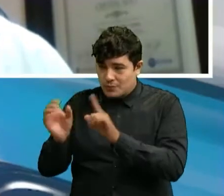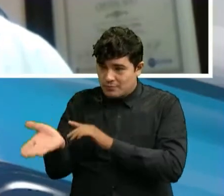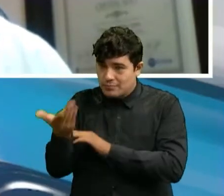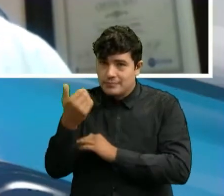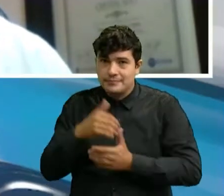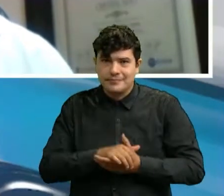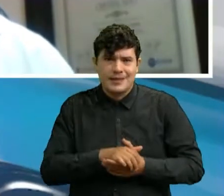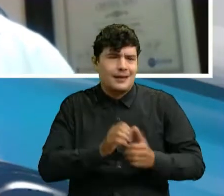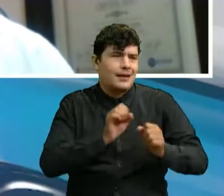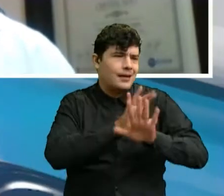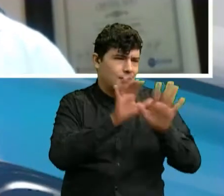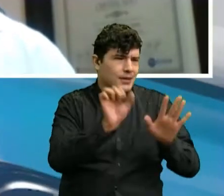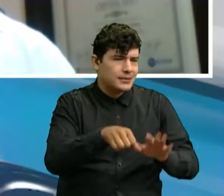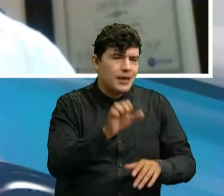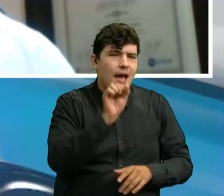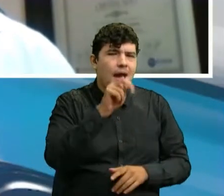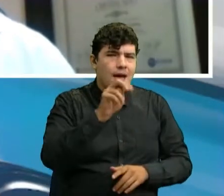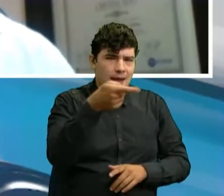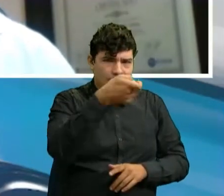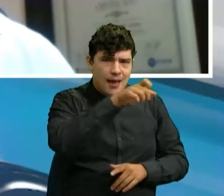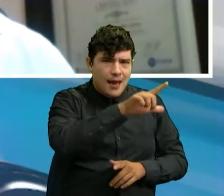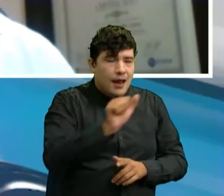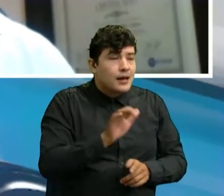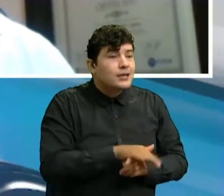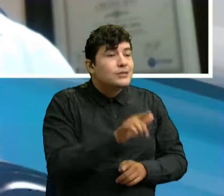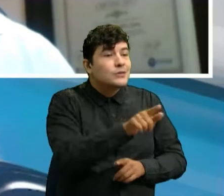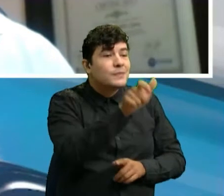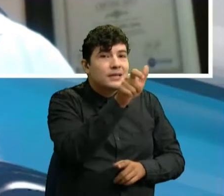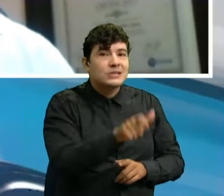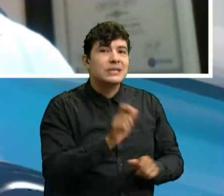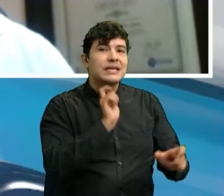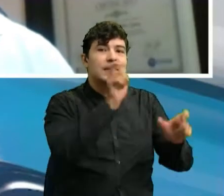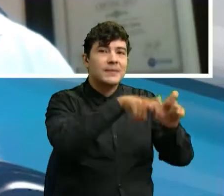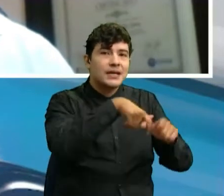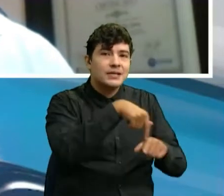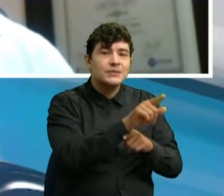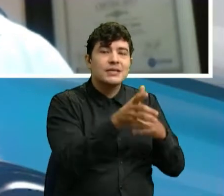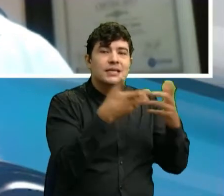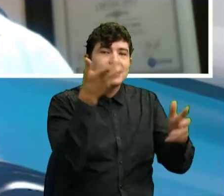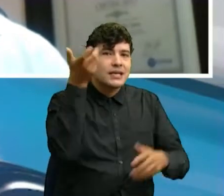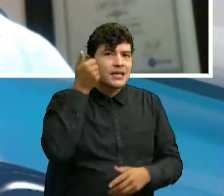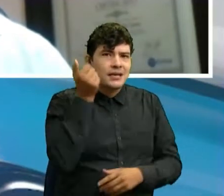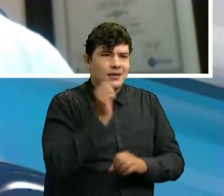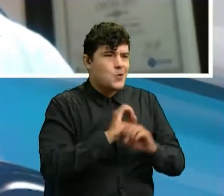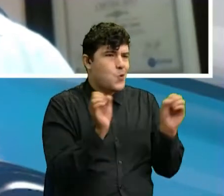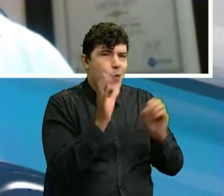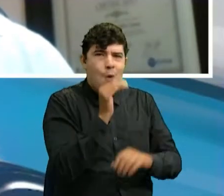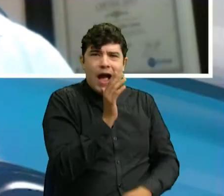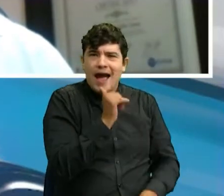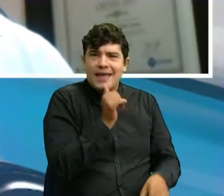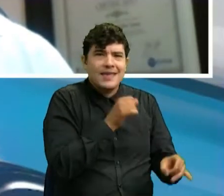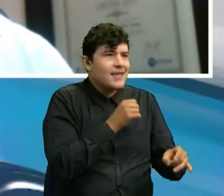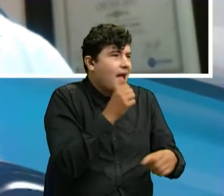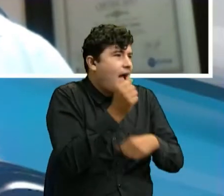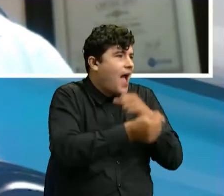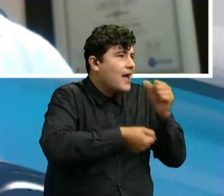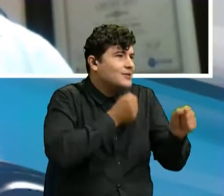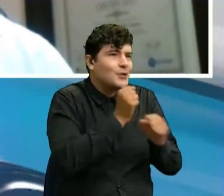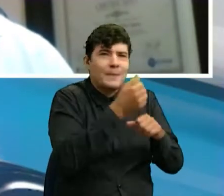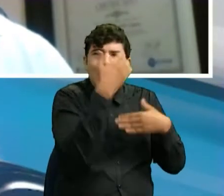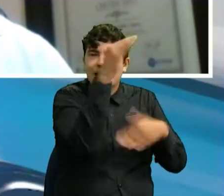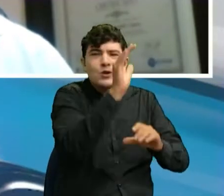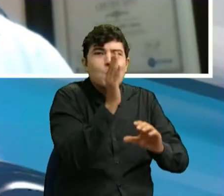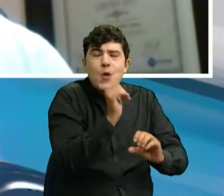en frases anteriores. Para que la persona se afilie al Sistema General de Pensiones no hay un límite, y una persona con 48